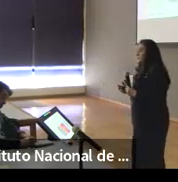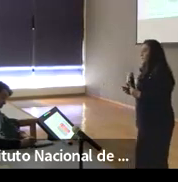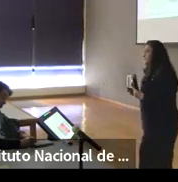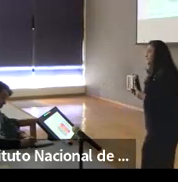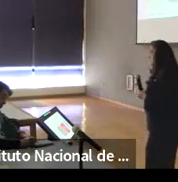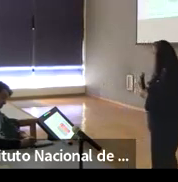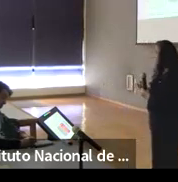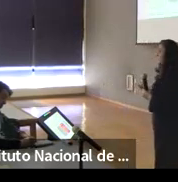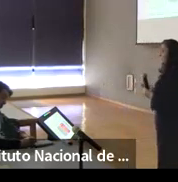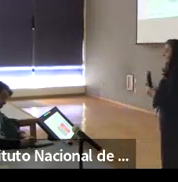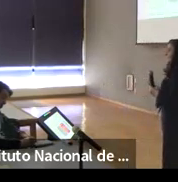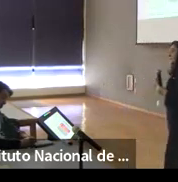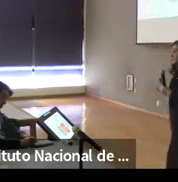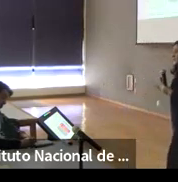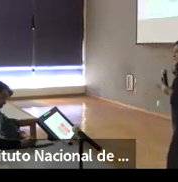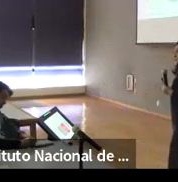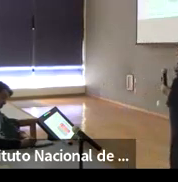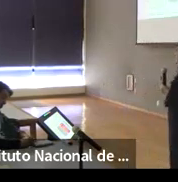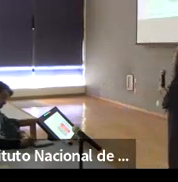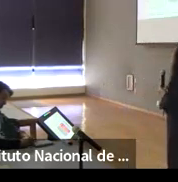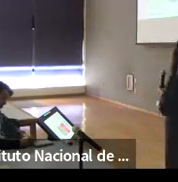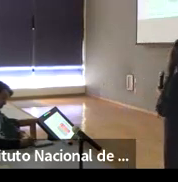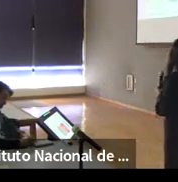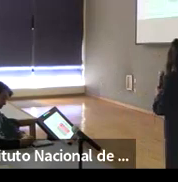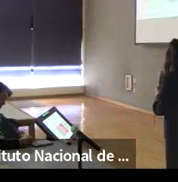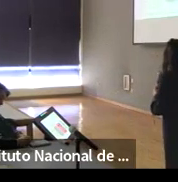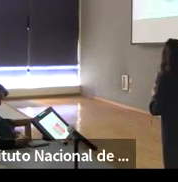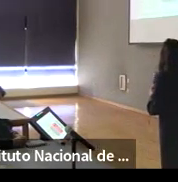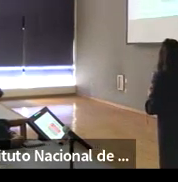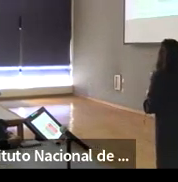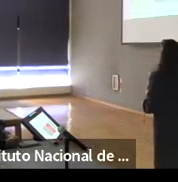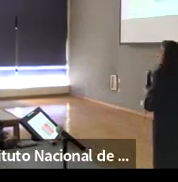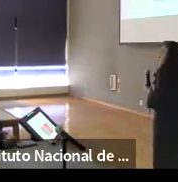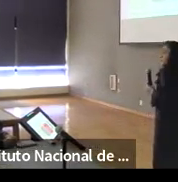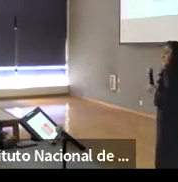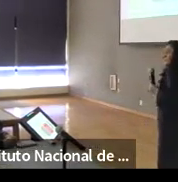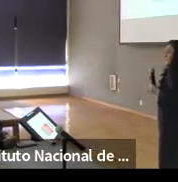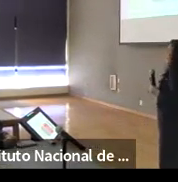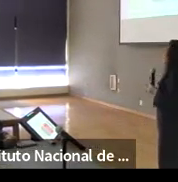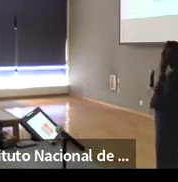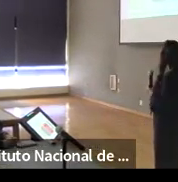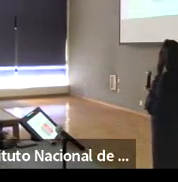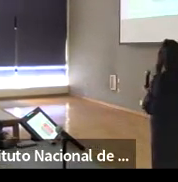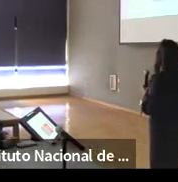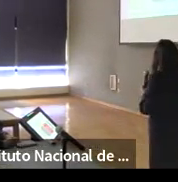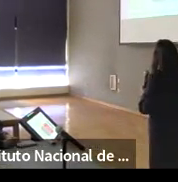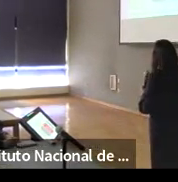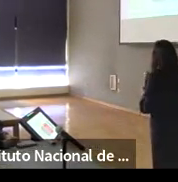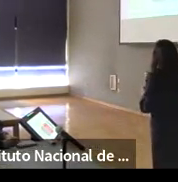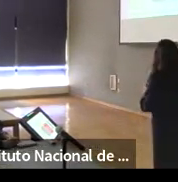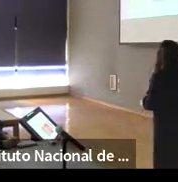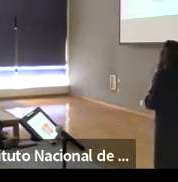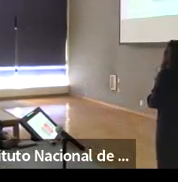de decisiones es importante que identifiques Cuál es el nivel de conflicto es un conflicto que percibe solamente